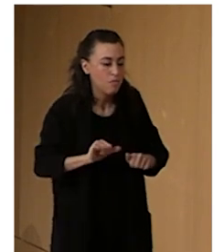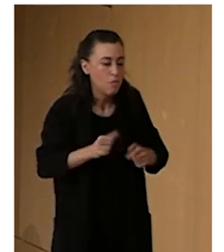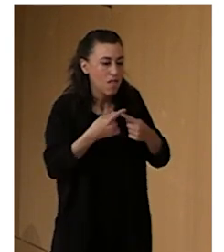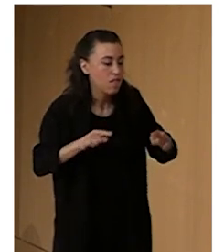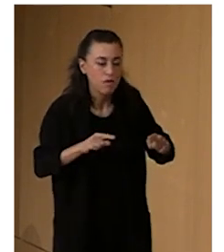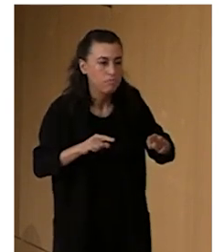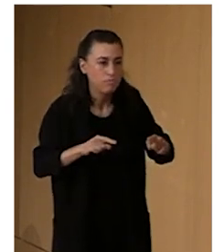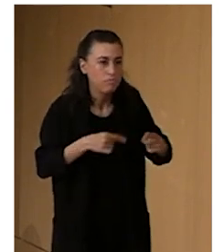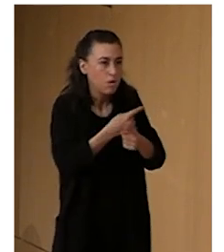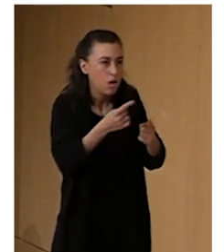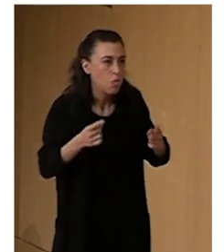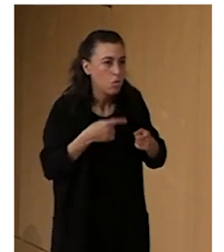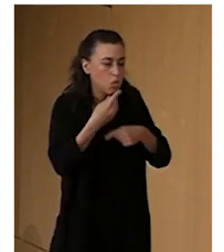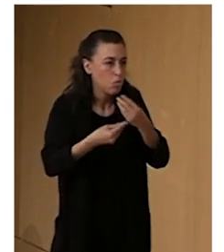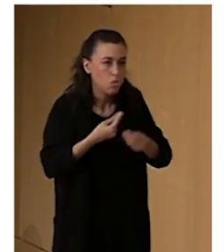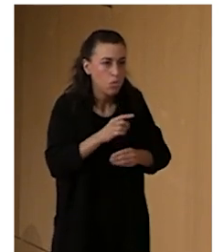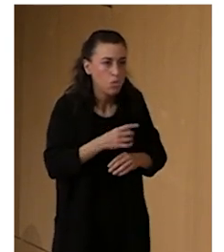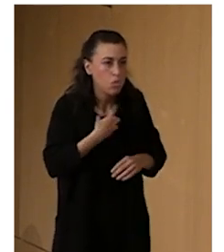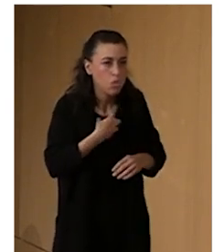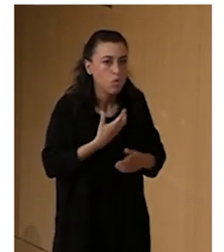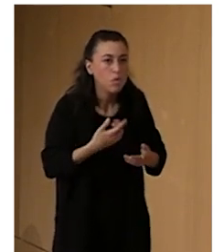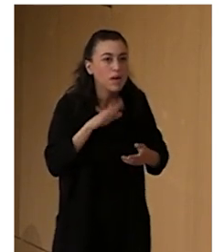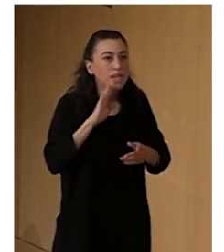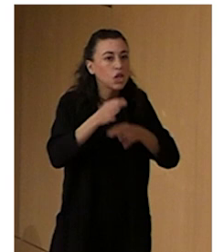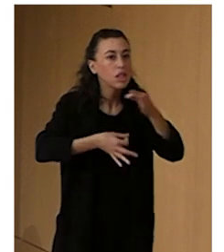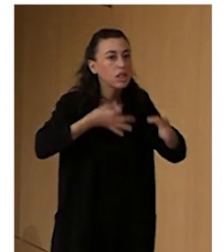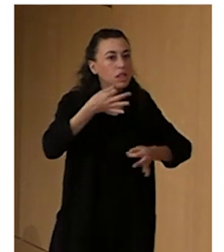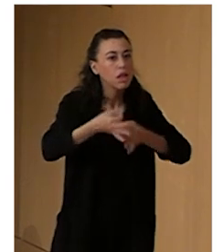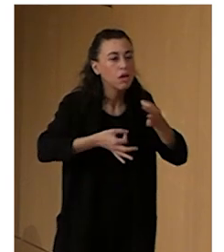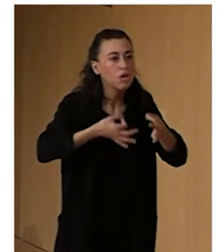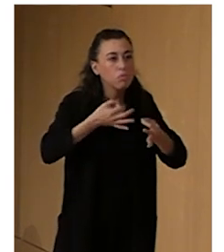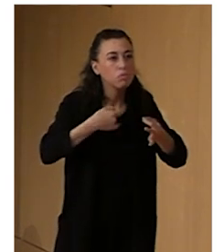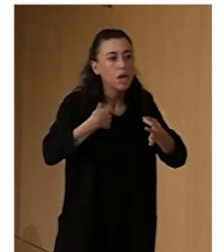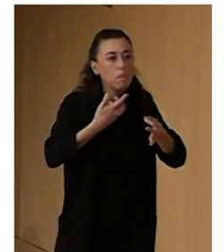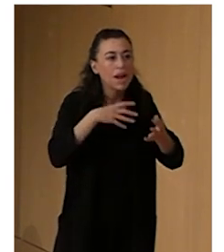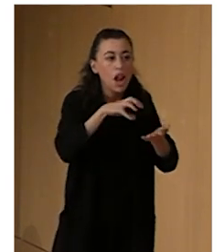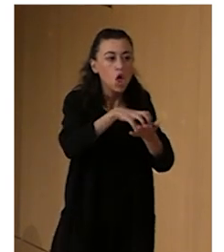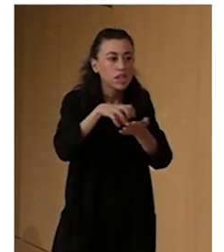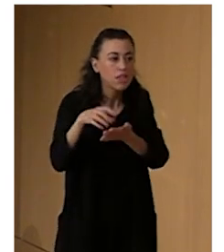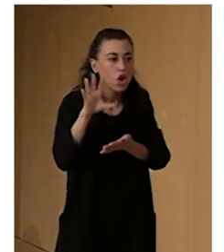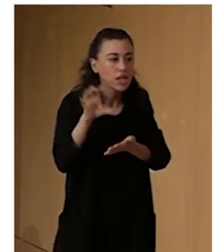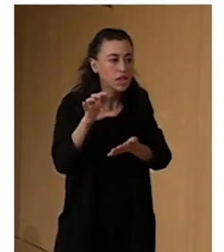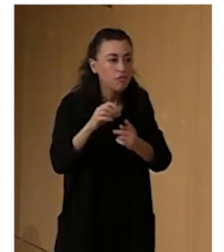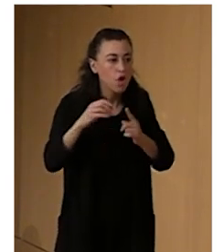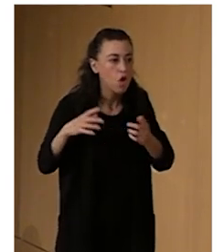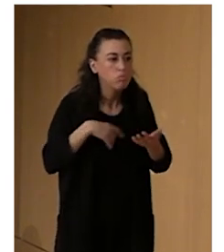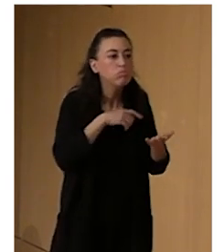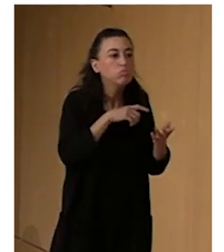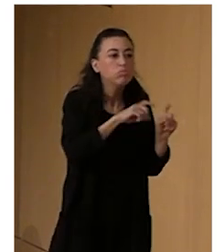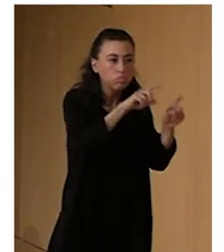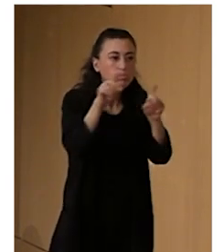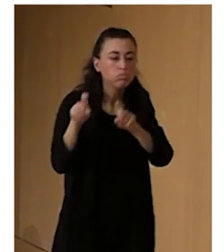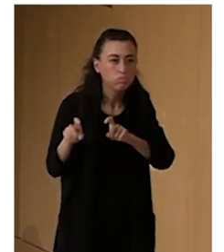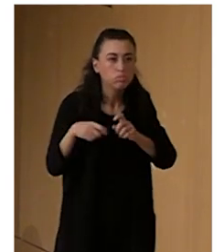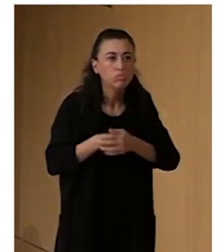entonces estos ciclos se conciben para que estén itinerando por todos estos centros que hay sa Forum bueno eh pequeños cinéfilos